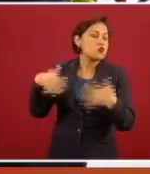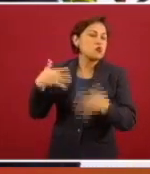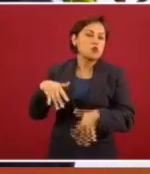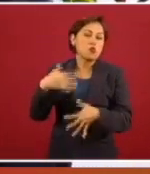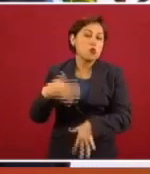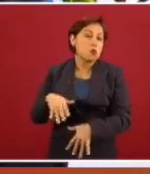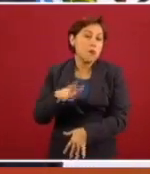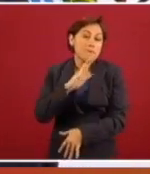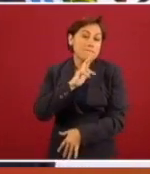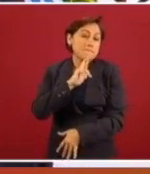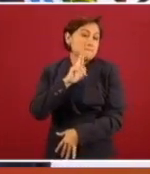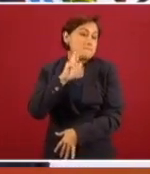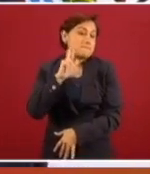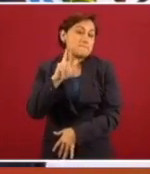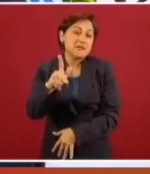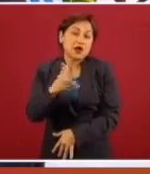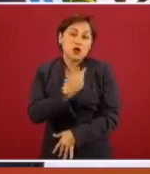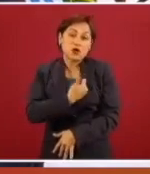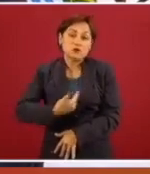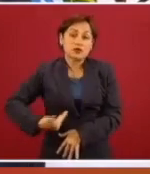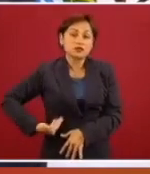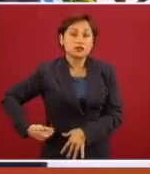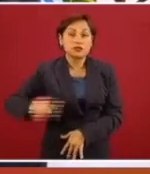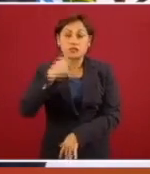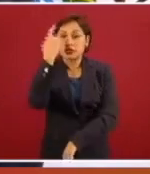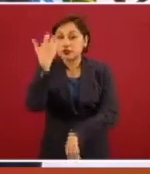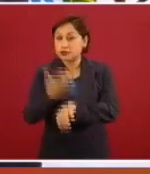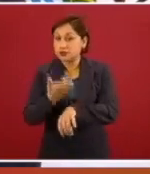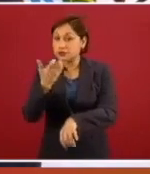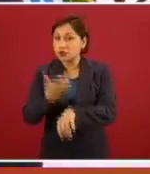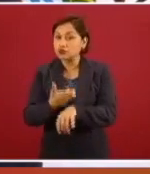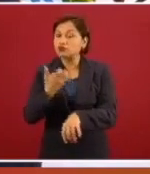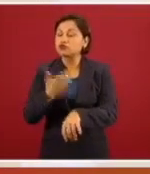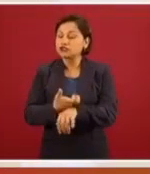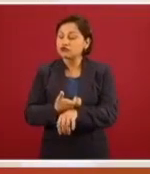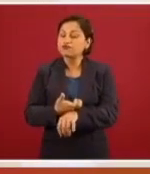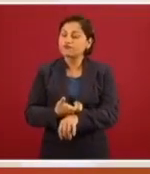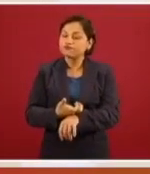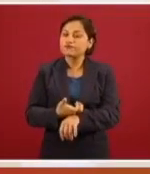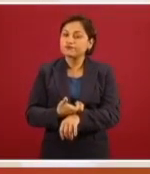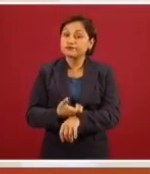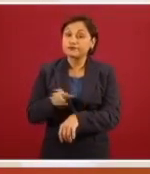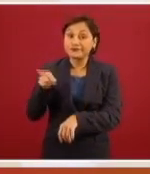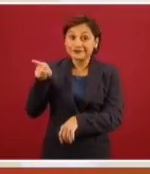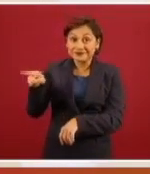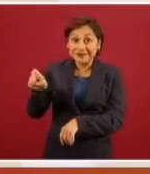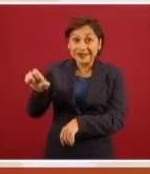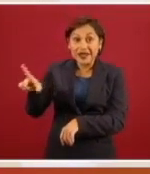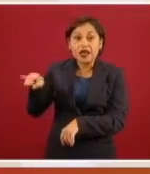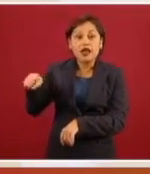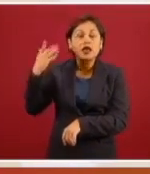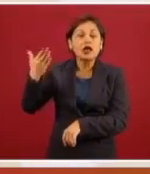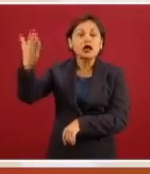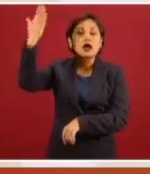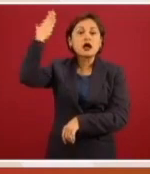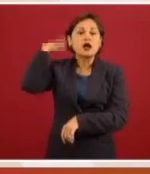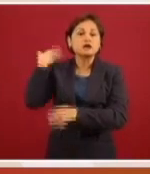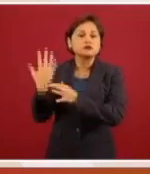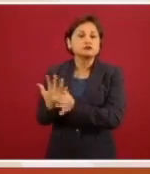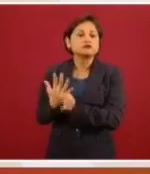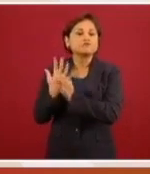Estados Unidos en toda su historia, llegó a decir en esos momentos